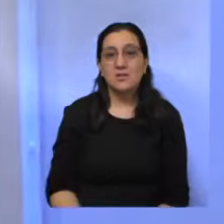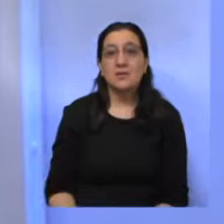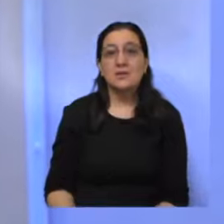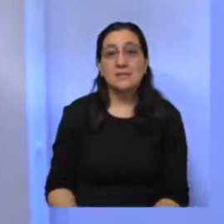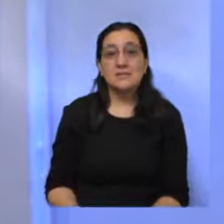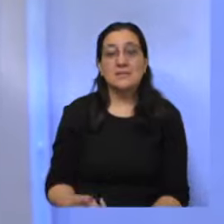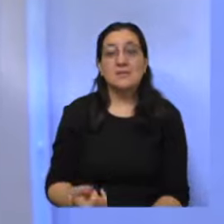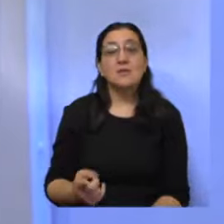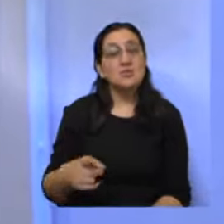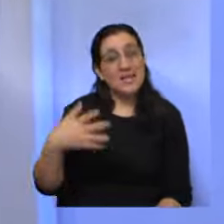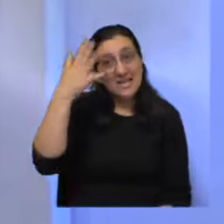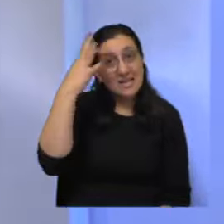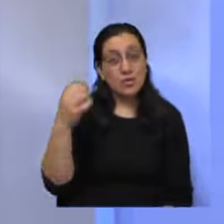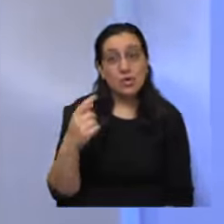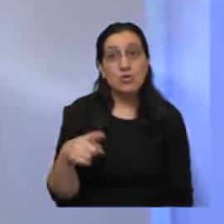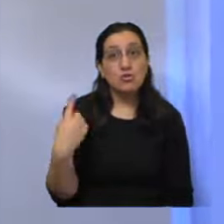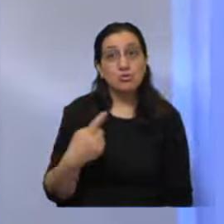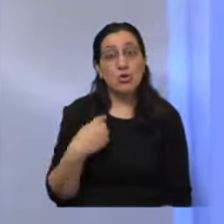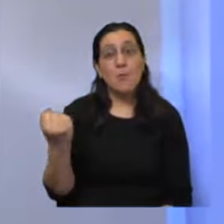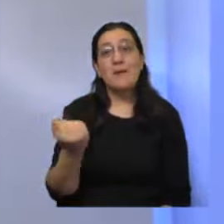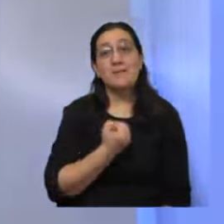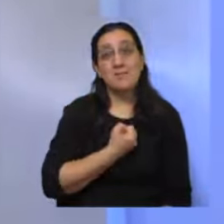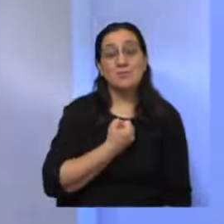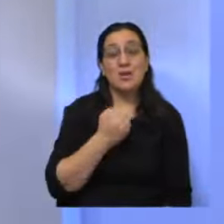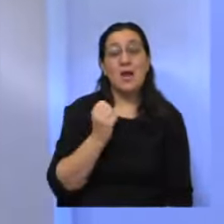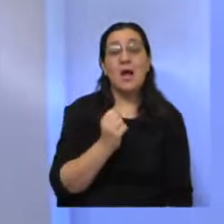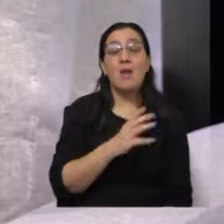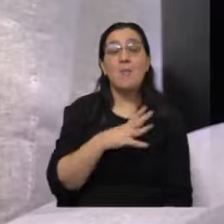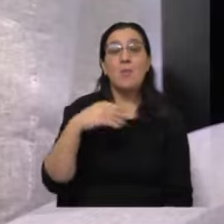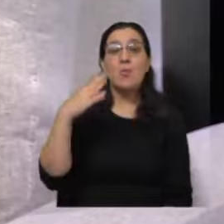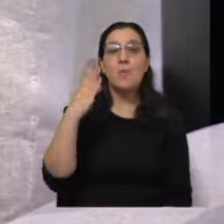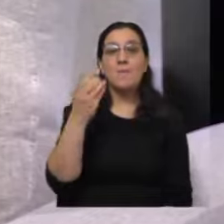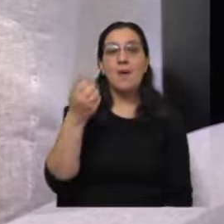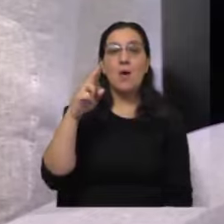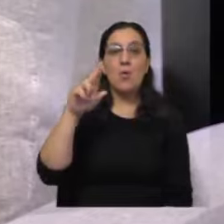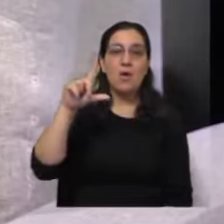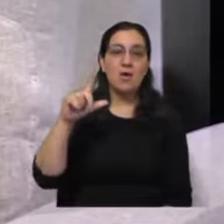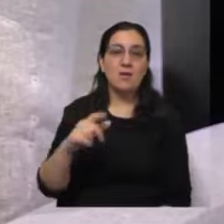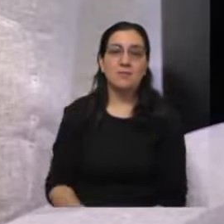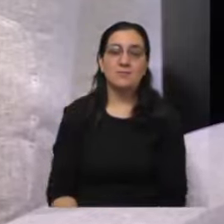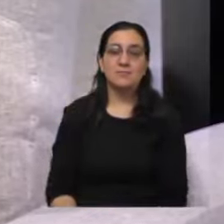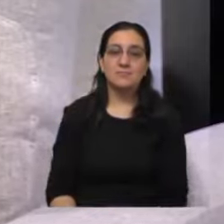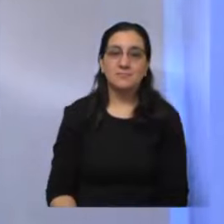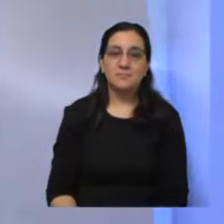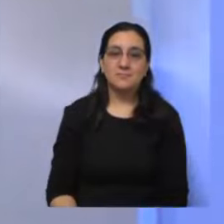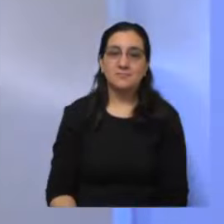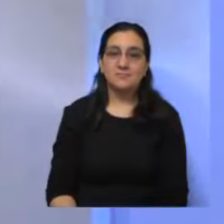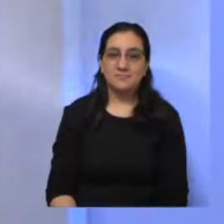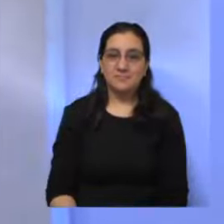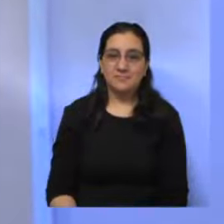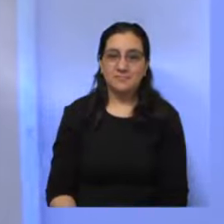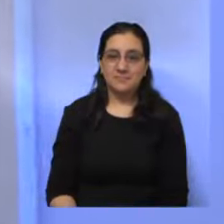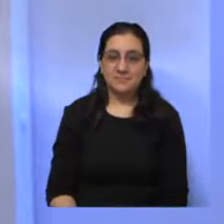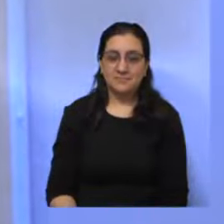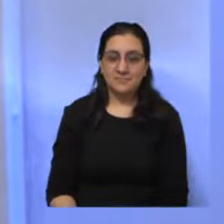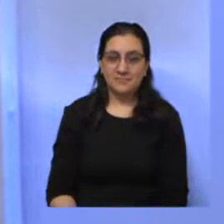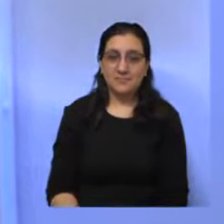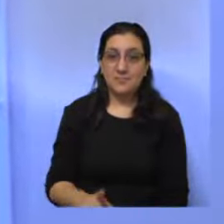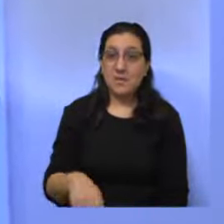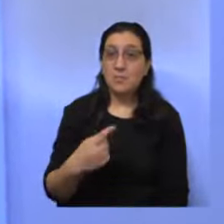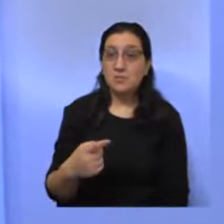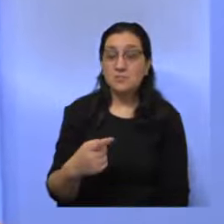pulpo. Sí. Son muy inteligentes los pulpos. Sí. Aguante los pulpos. Con todas las neuronas que tienen, escuchar. Sí. Después voy a